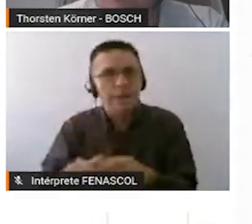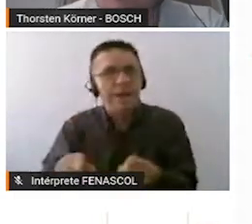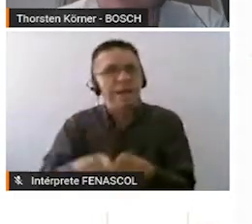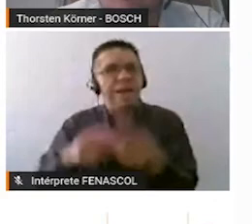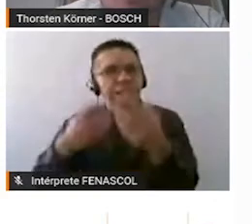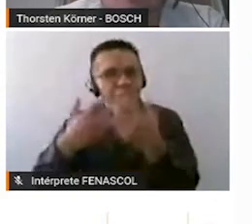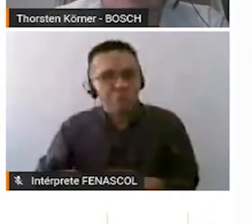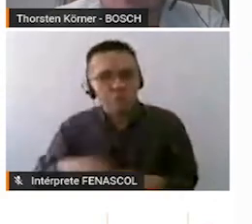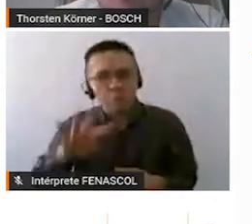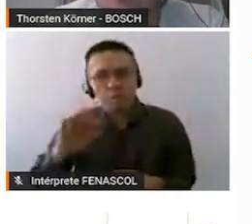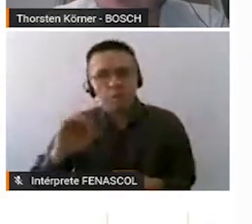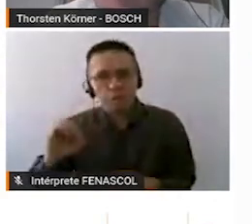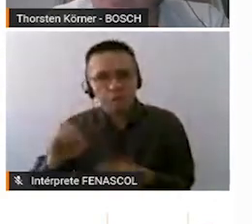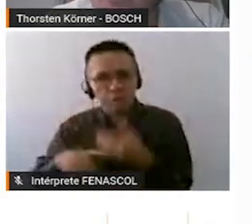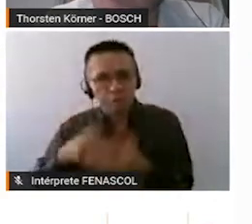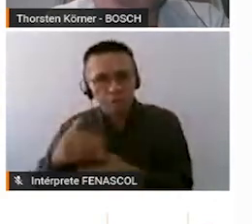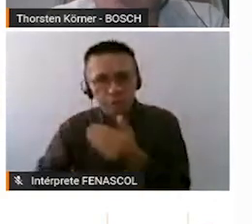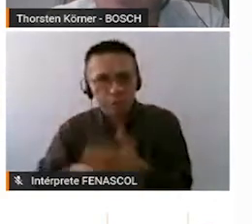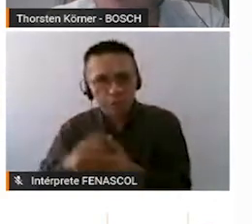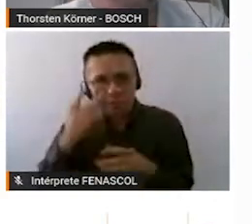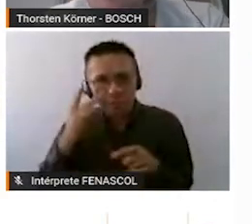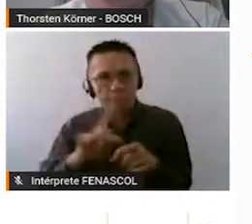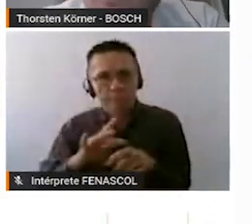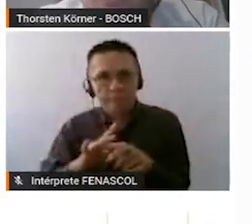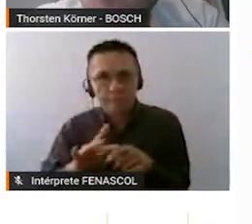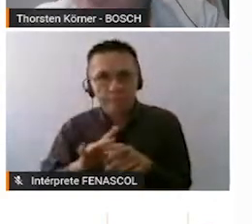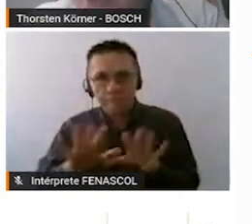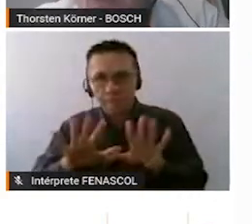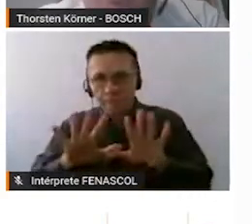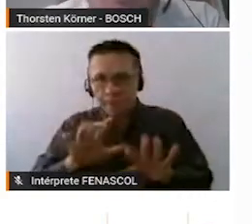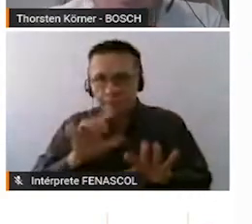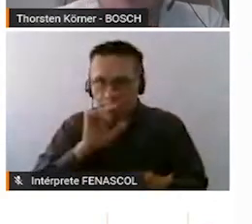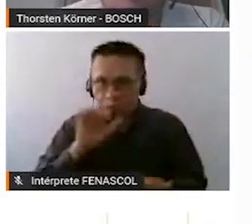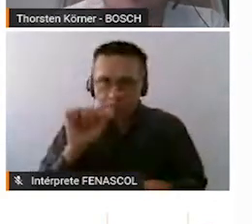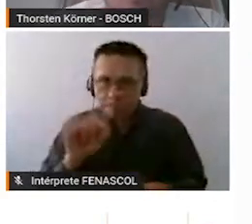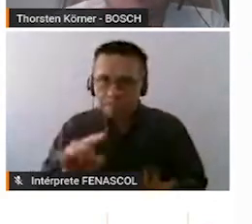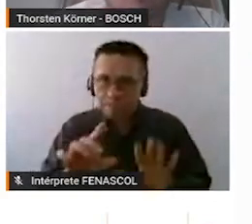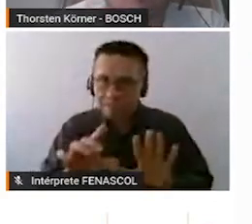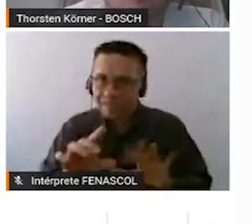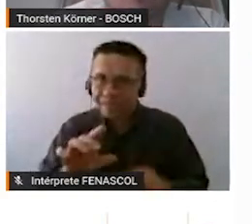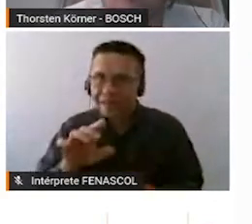4.0. Y ahora sí, vayamos a la pregunta, ¿qué cosa es